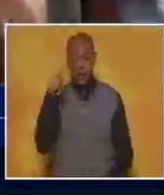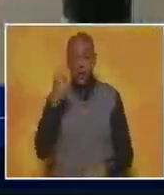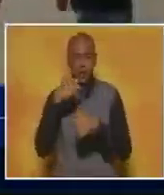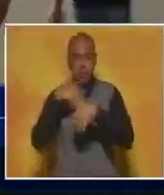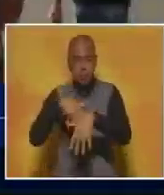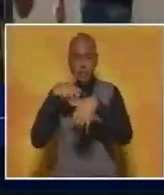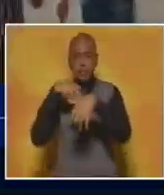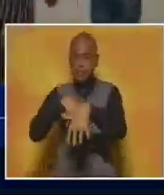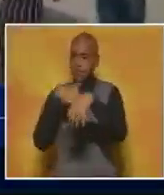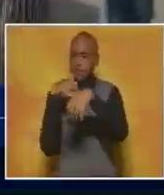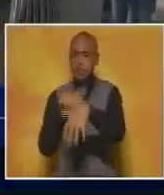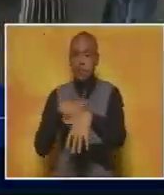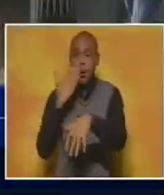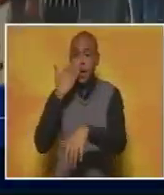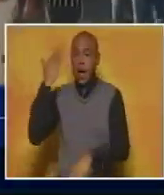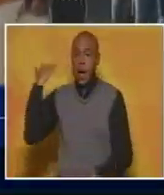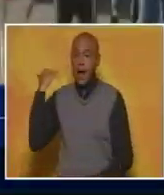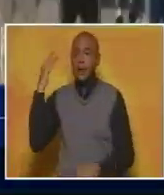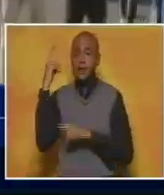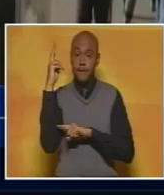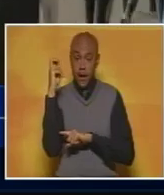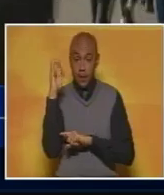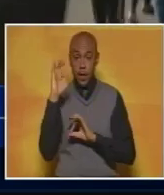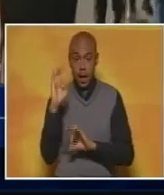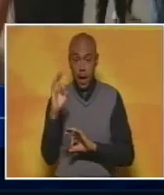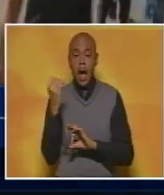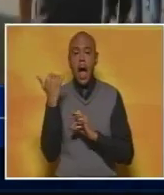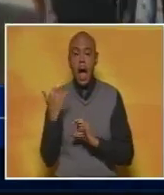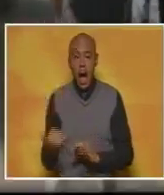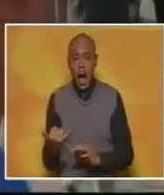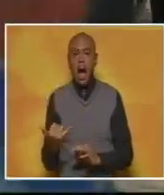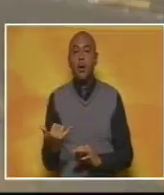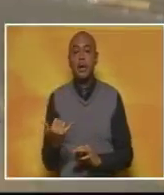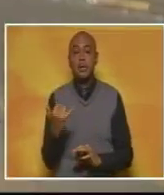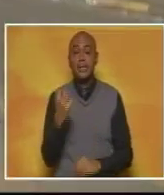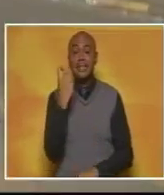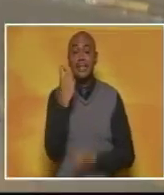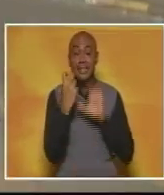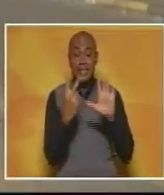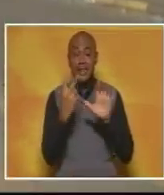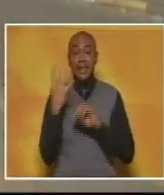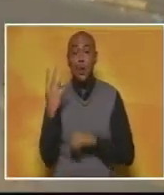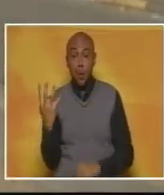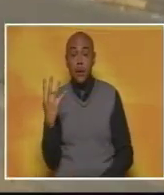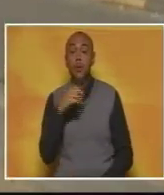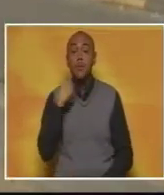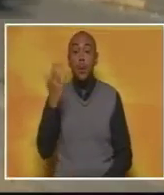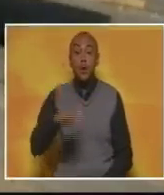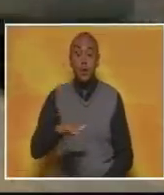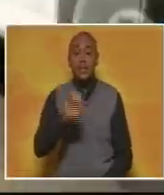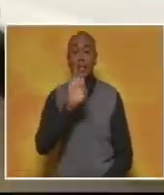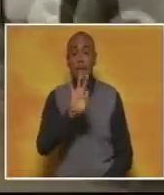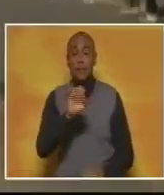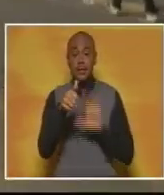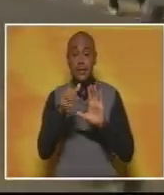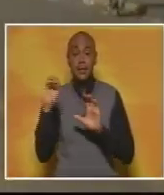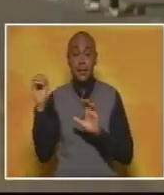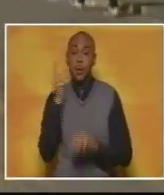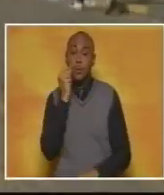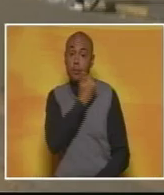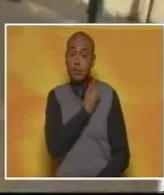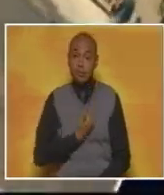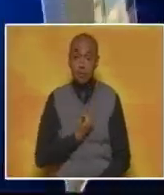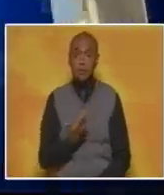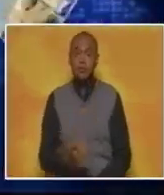de unas manifestaciones que empezaron el pasado viernes y que ya suman 74 muertos y 3.600 heridos.